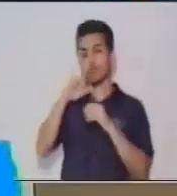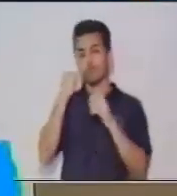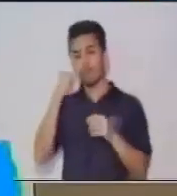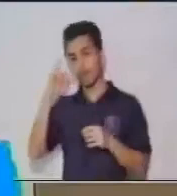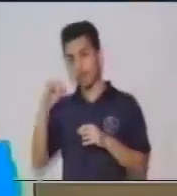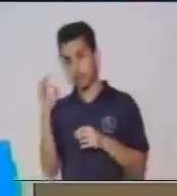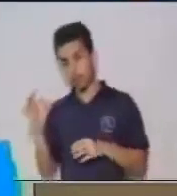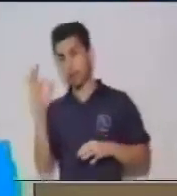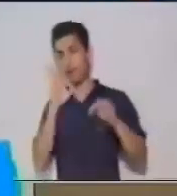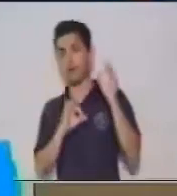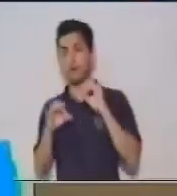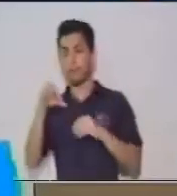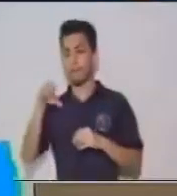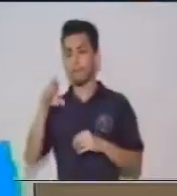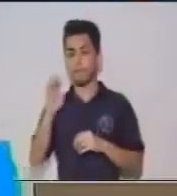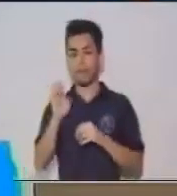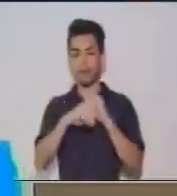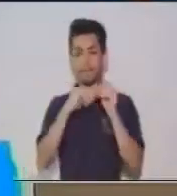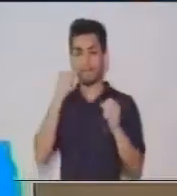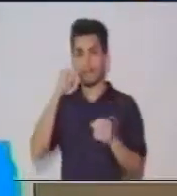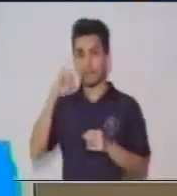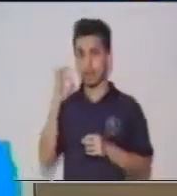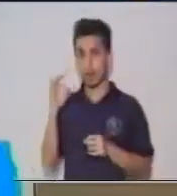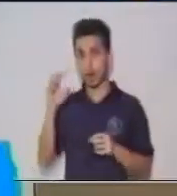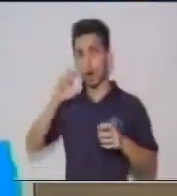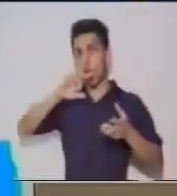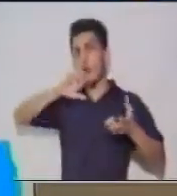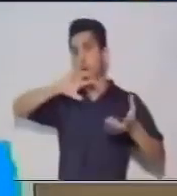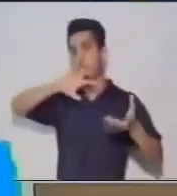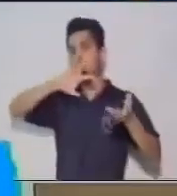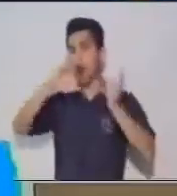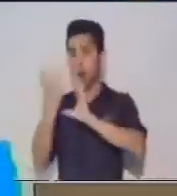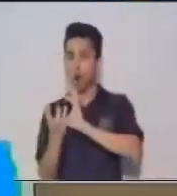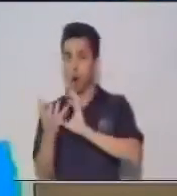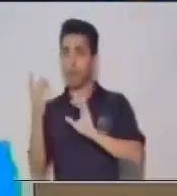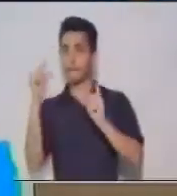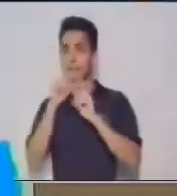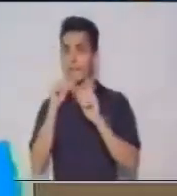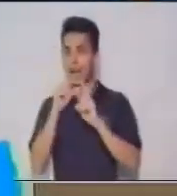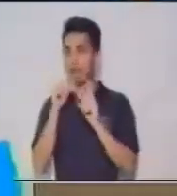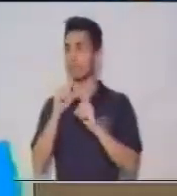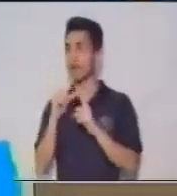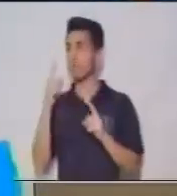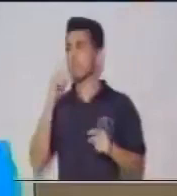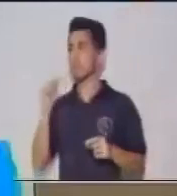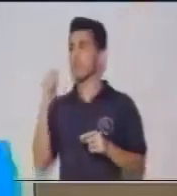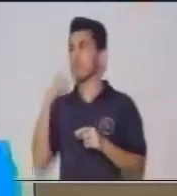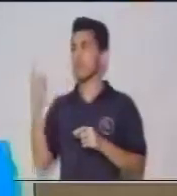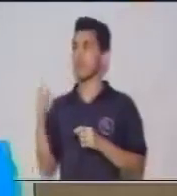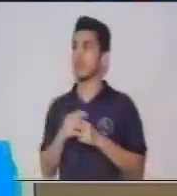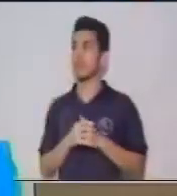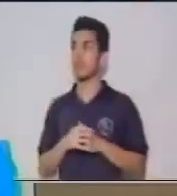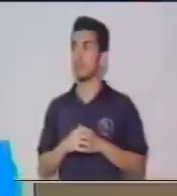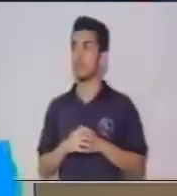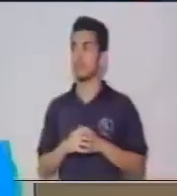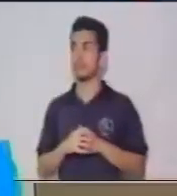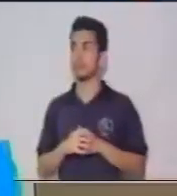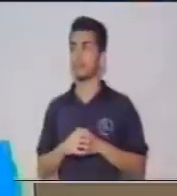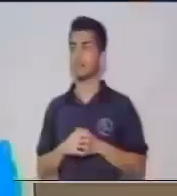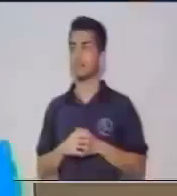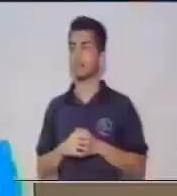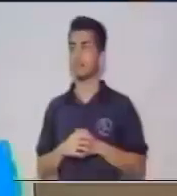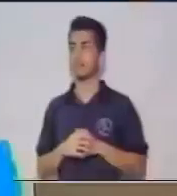un sufijo. Vamos a darle otro sentido a esta palabra, que puede ser niñito.